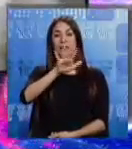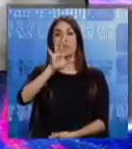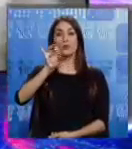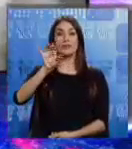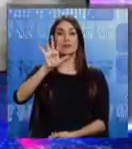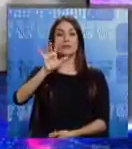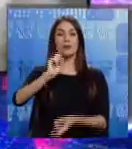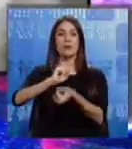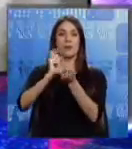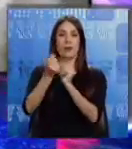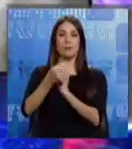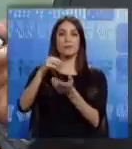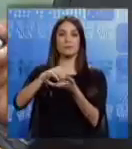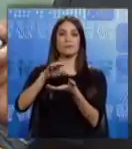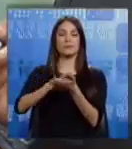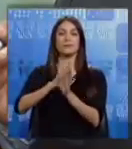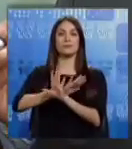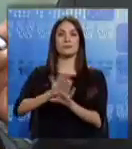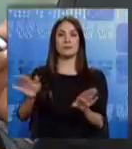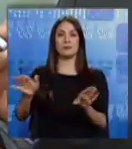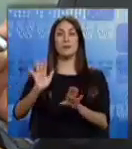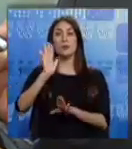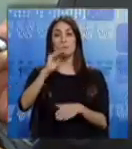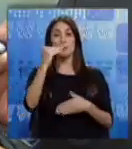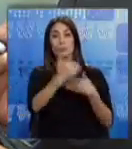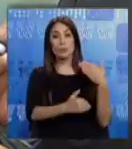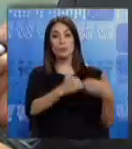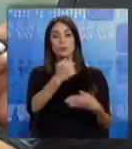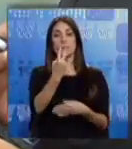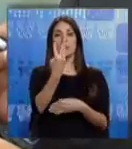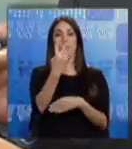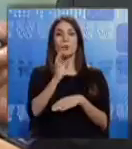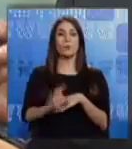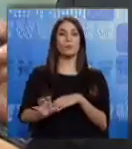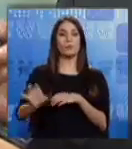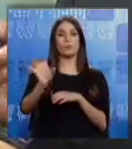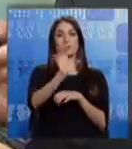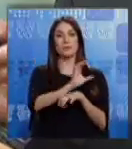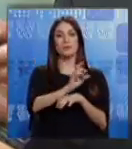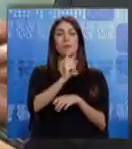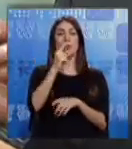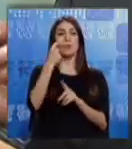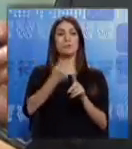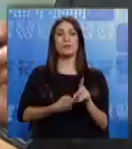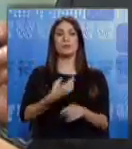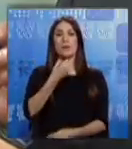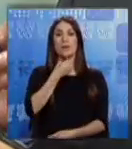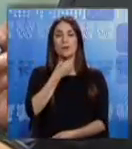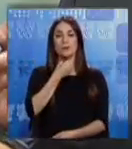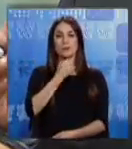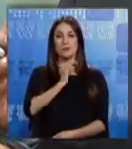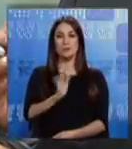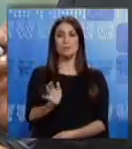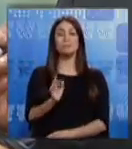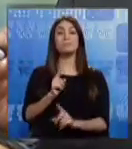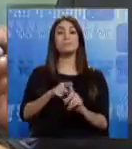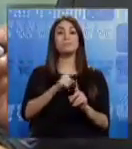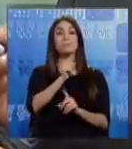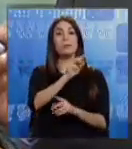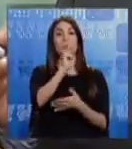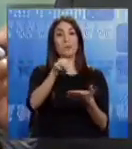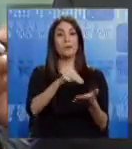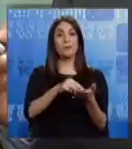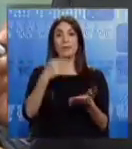373.585 cambios se han registrado. Un proceso que se ha dado en las 24 provincias del país durante todo el mes de agosto y en las provincias afectadas por el